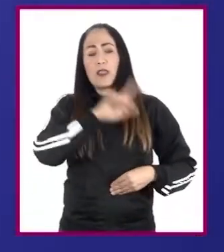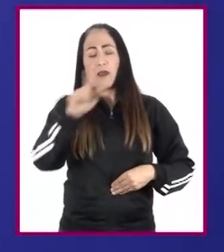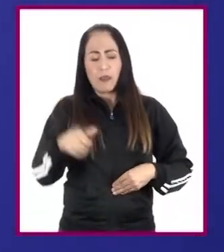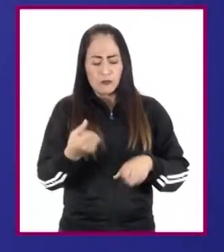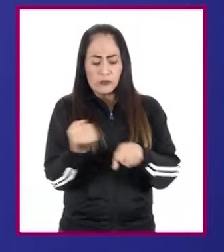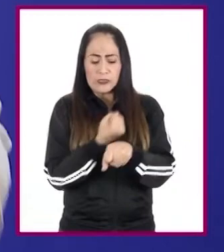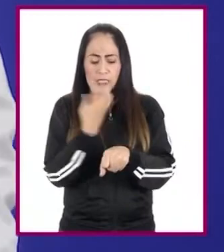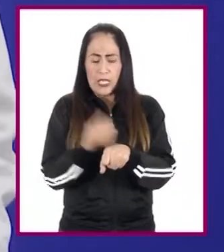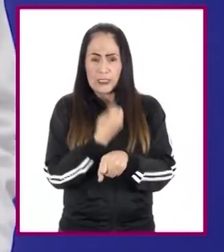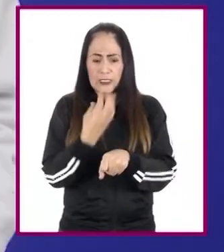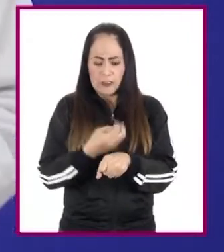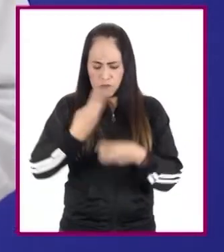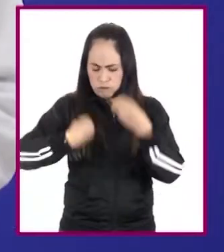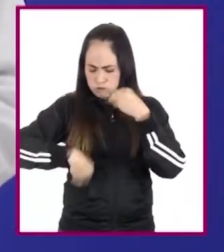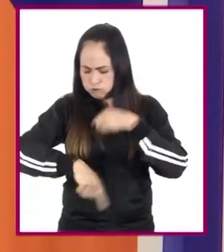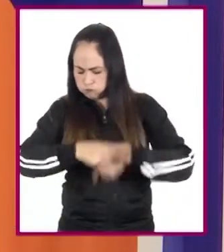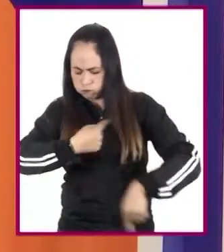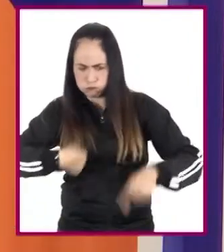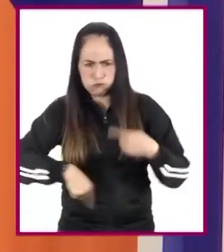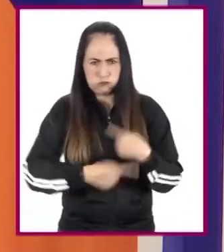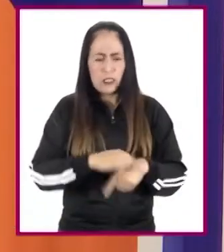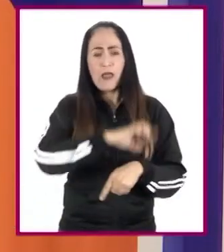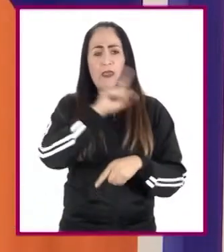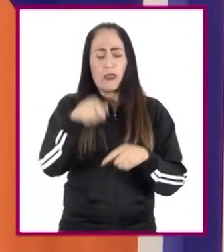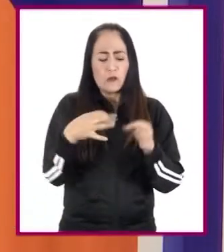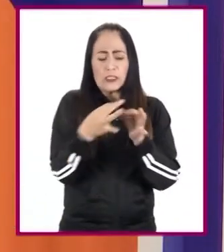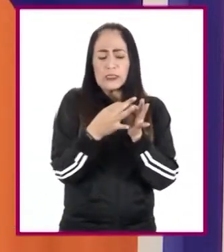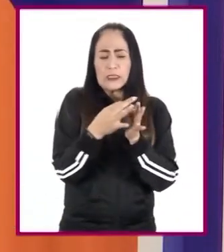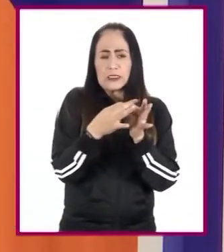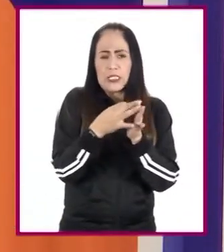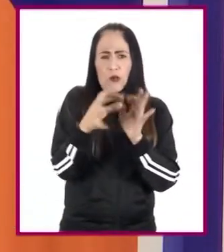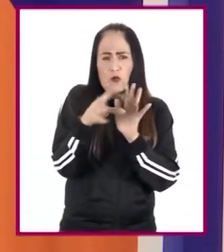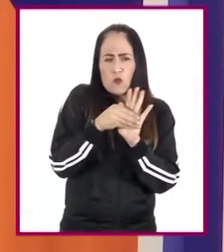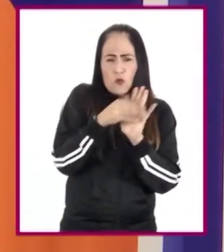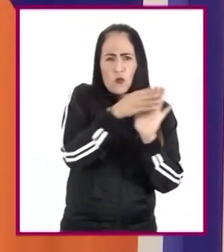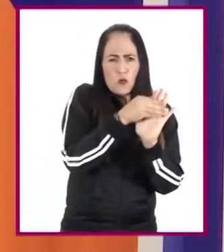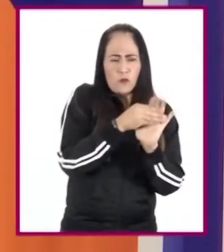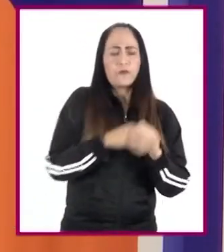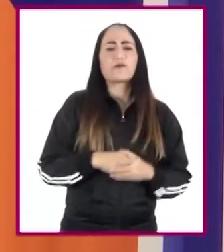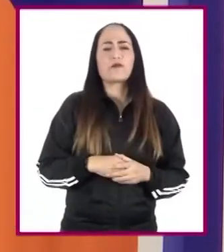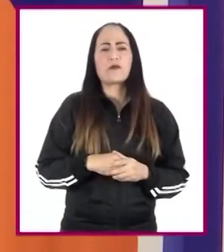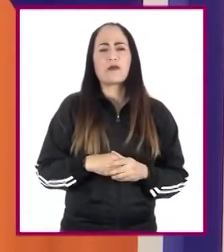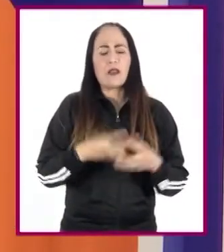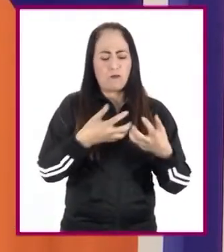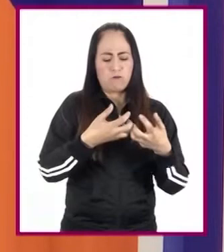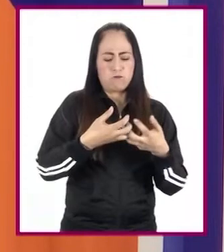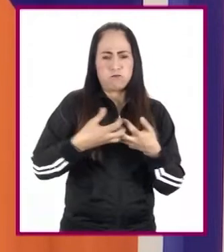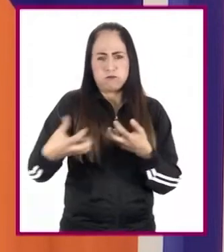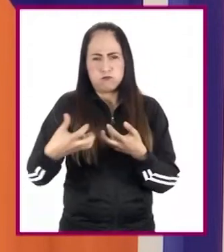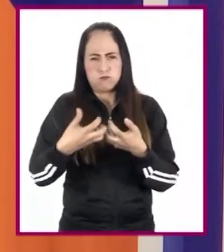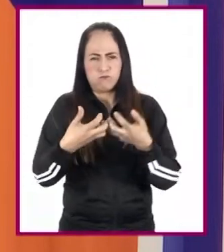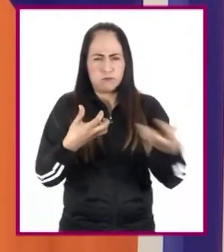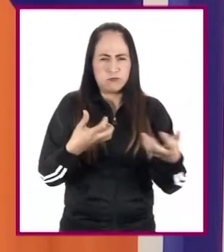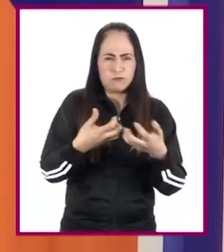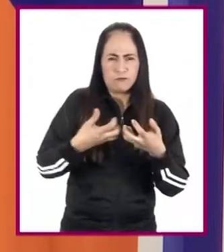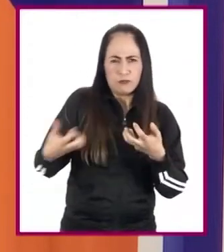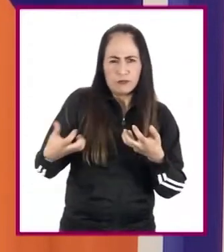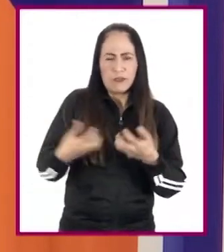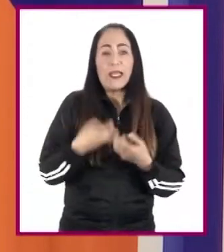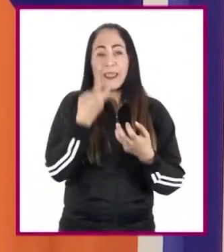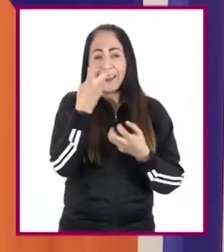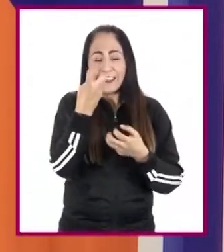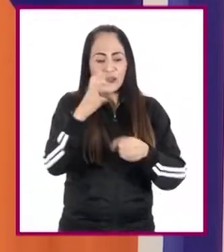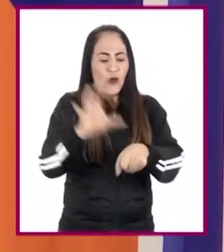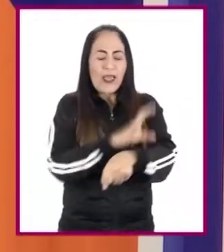el cuerpo y llegan a las células. Mediante la ruptura de los enlaces químicos que forman estas moléculas grandes, se obtiene energía que